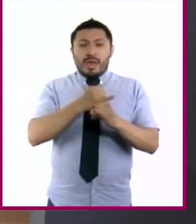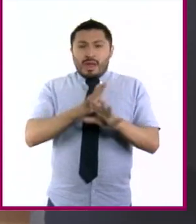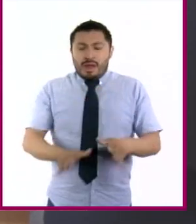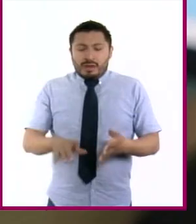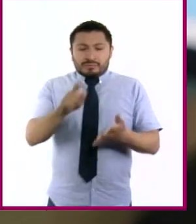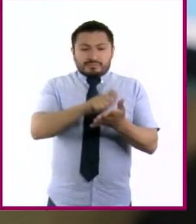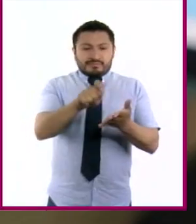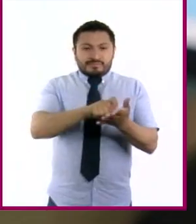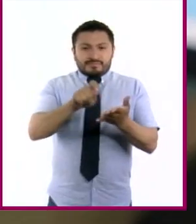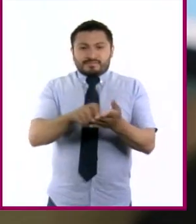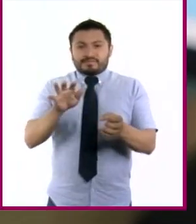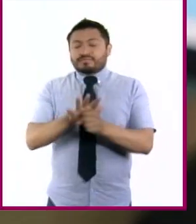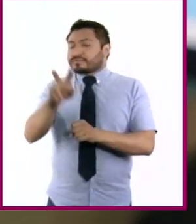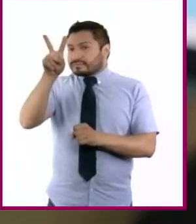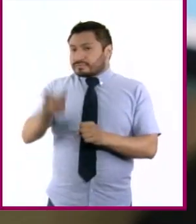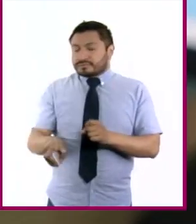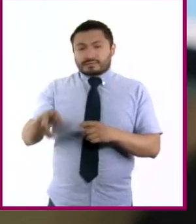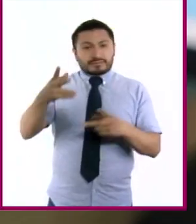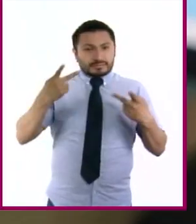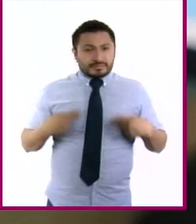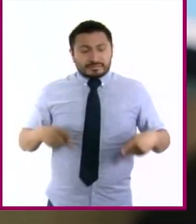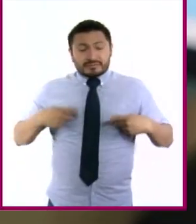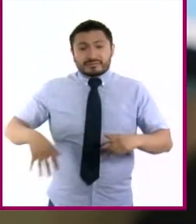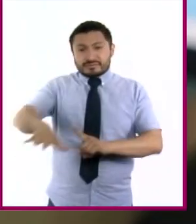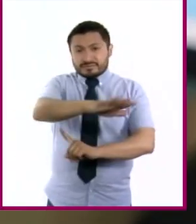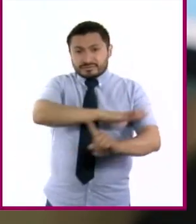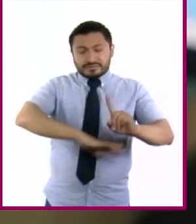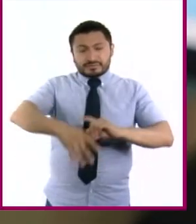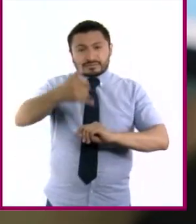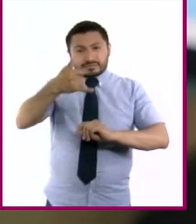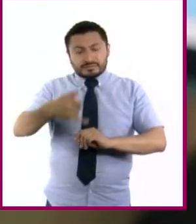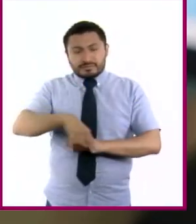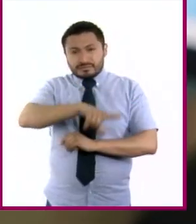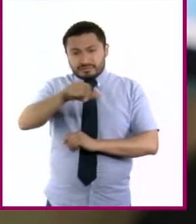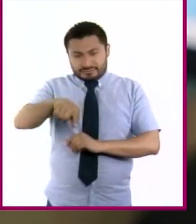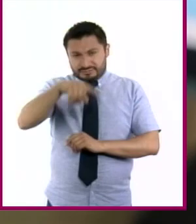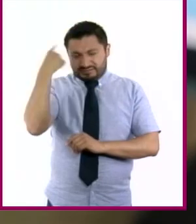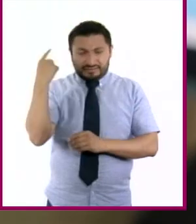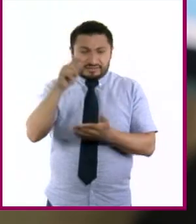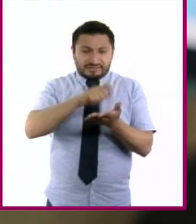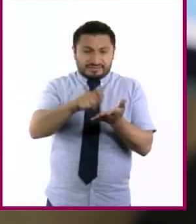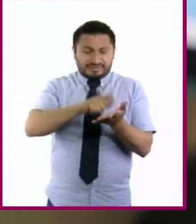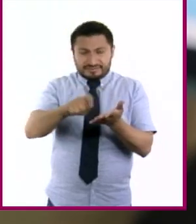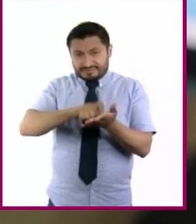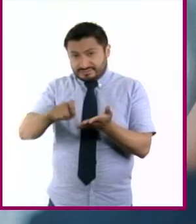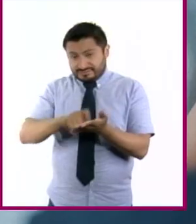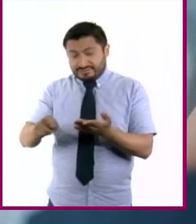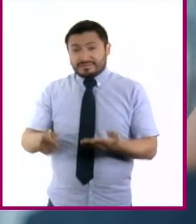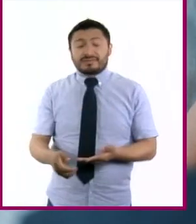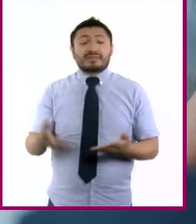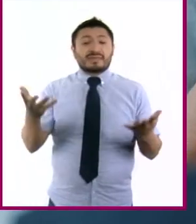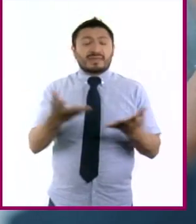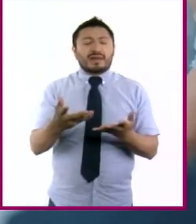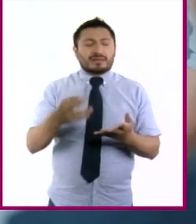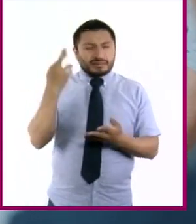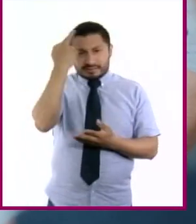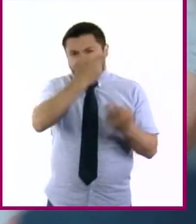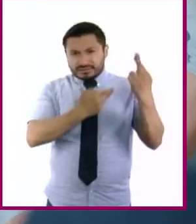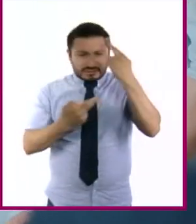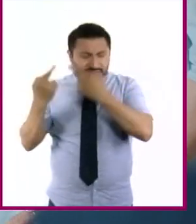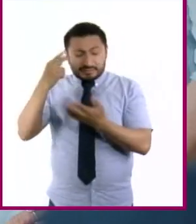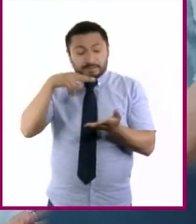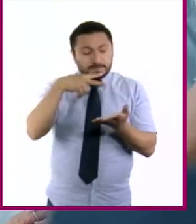la realidad de las personas y una vez hecho esto, facilita su procesamiento, el cual se hará mediante el recuento, la observación